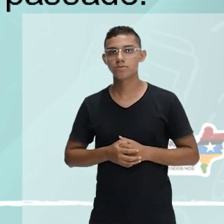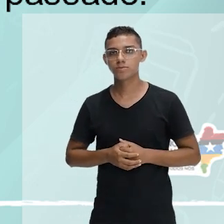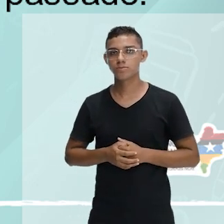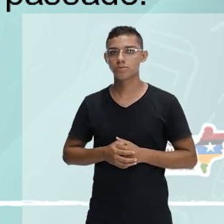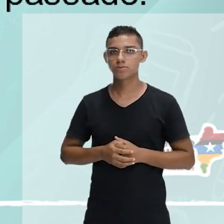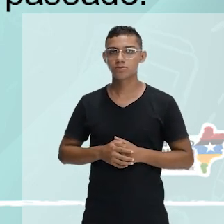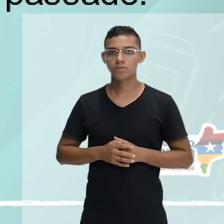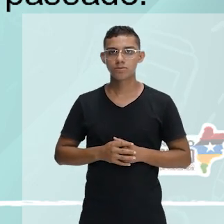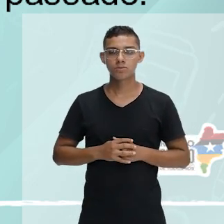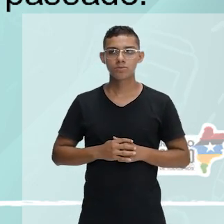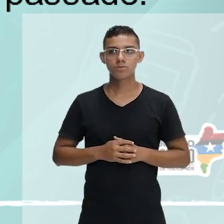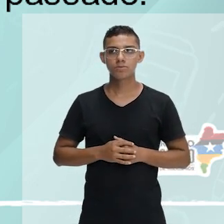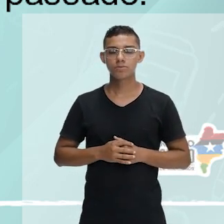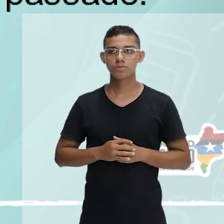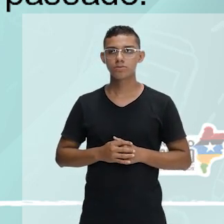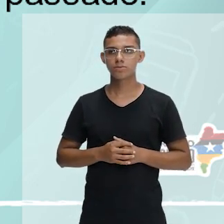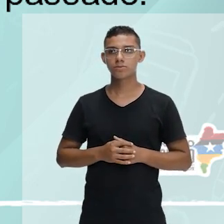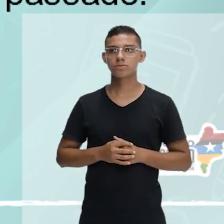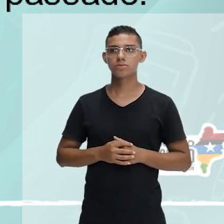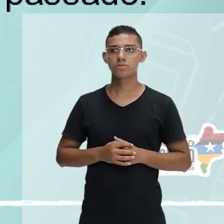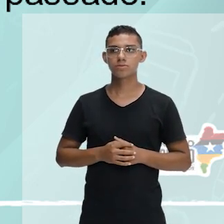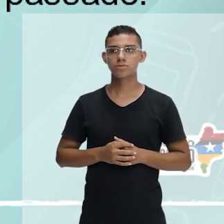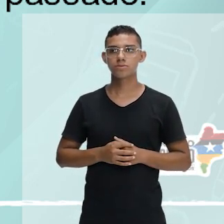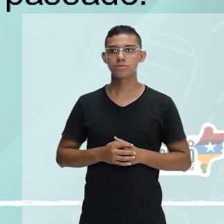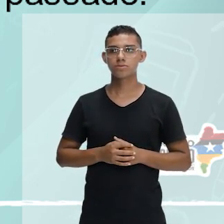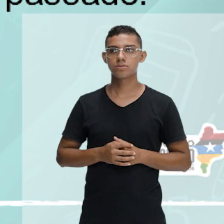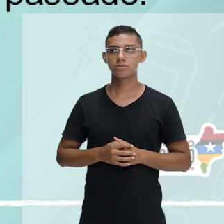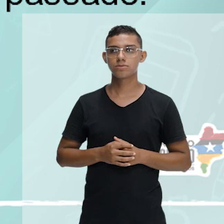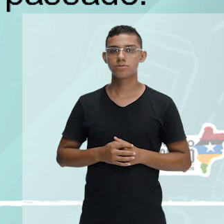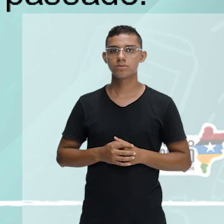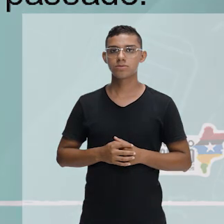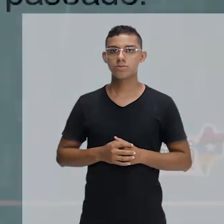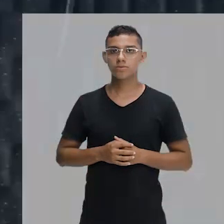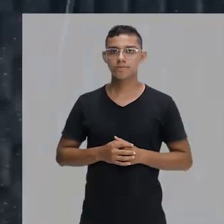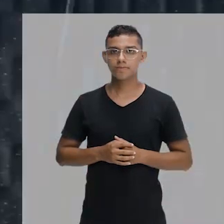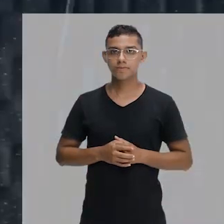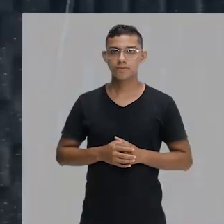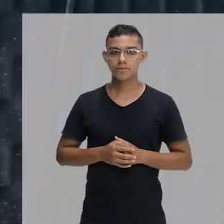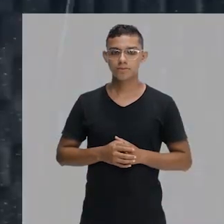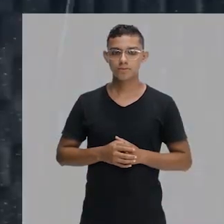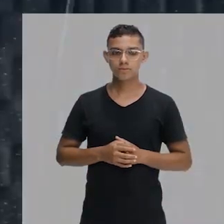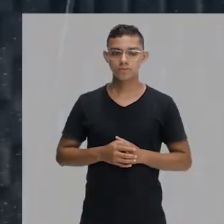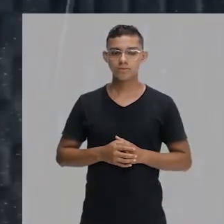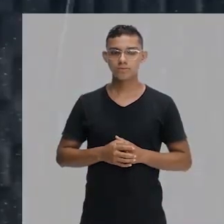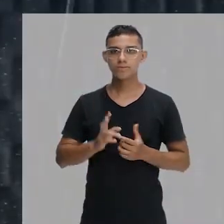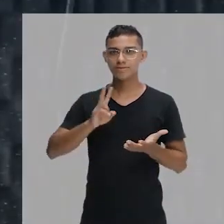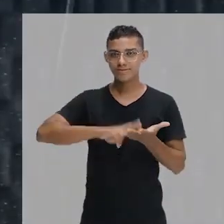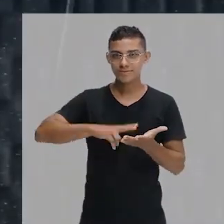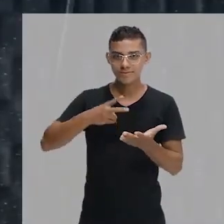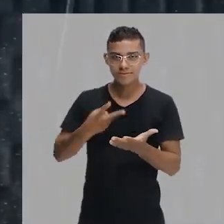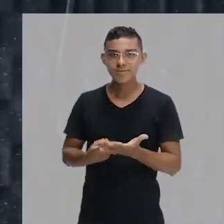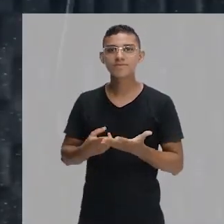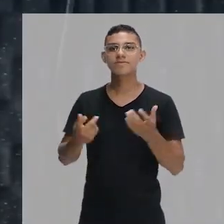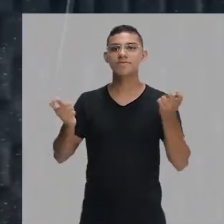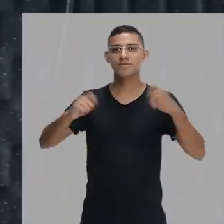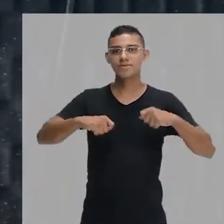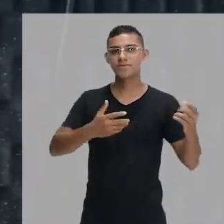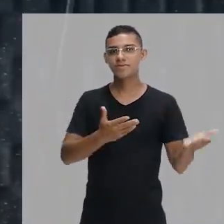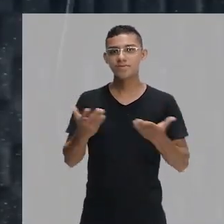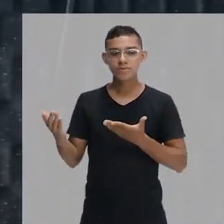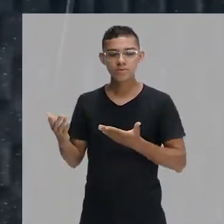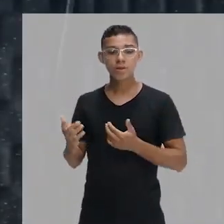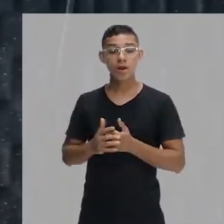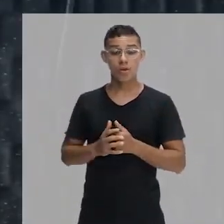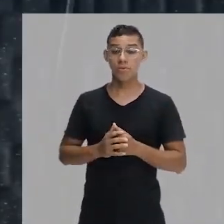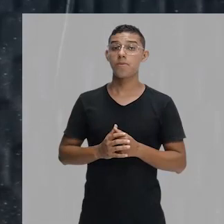que deberían haberse levado a cabo en el pasado. Então, vamos traduzir tudo isso aí. O